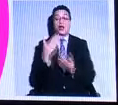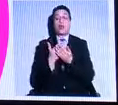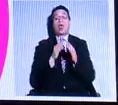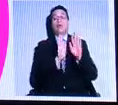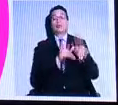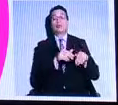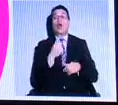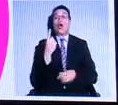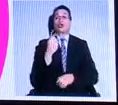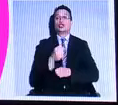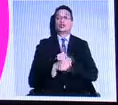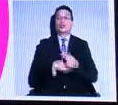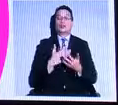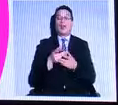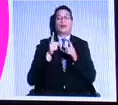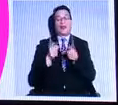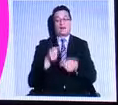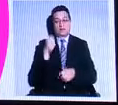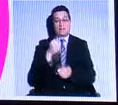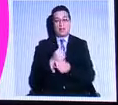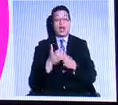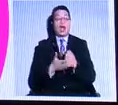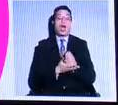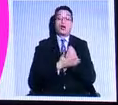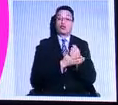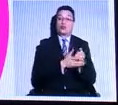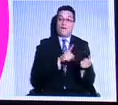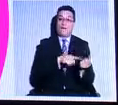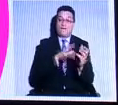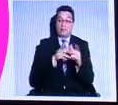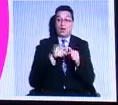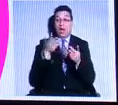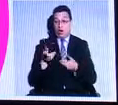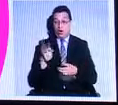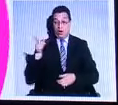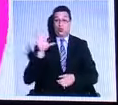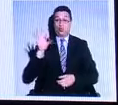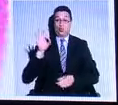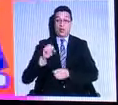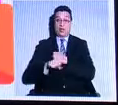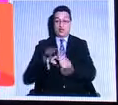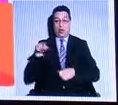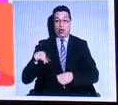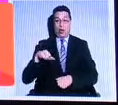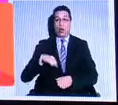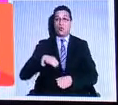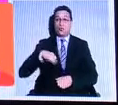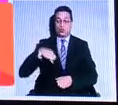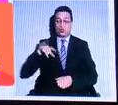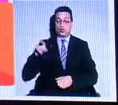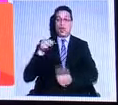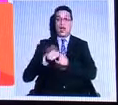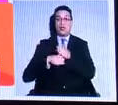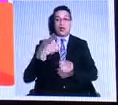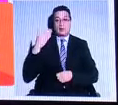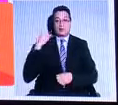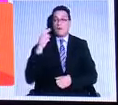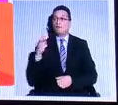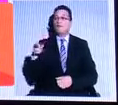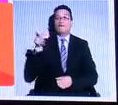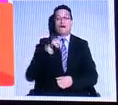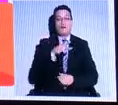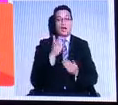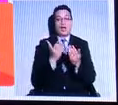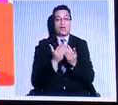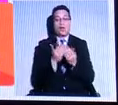11 años, ya que debía trabajar para ayudar a su familia. Hoy tiene 50 y con gran orgullo puedo decir que el año pasado volvió a clases para